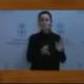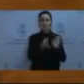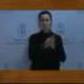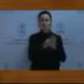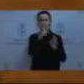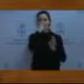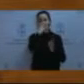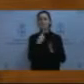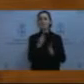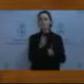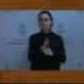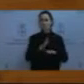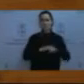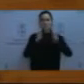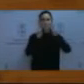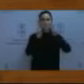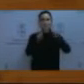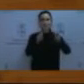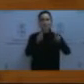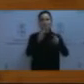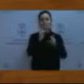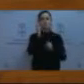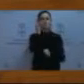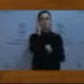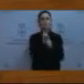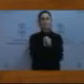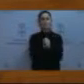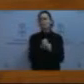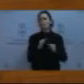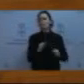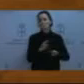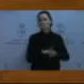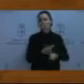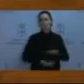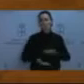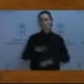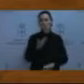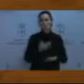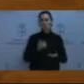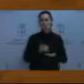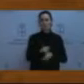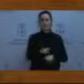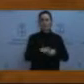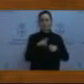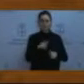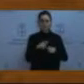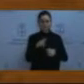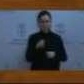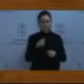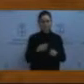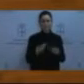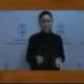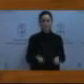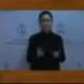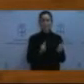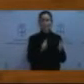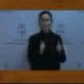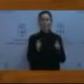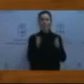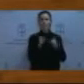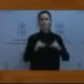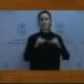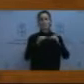figura que visibiliza el trabajo de las mujeres como colaboradoras de las explotaciones agrarias y que les otorga los mismos